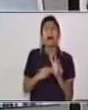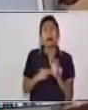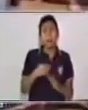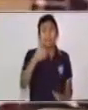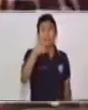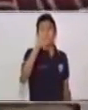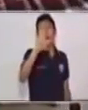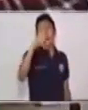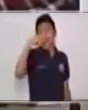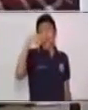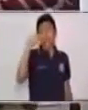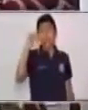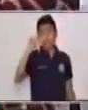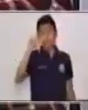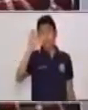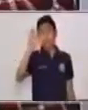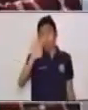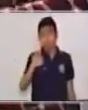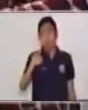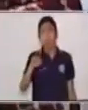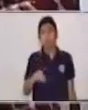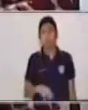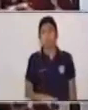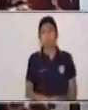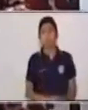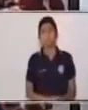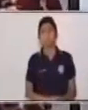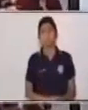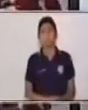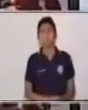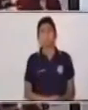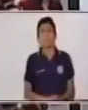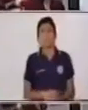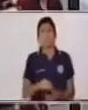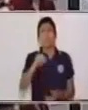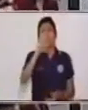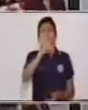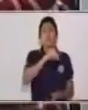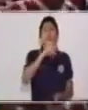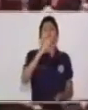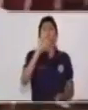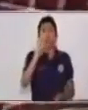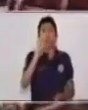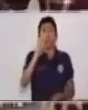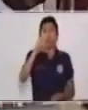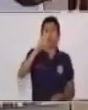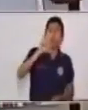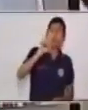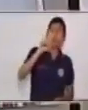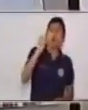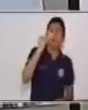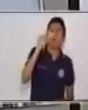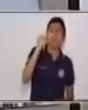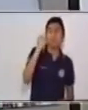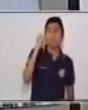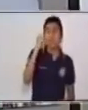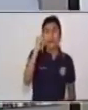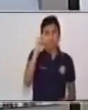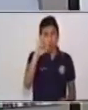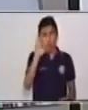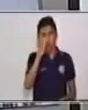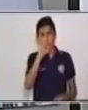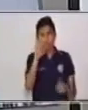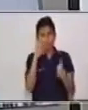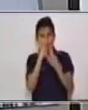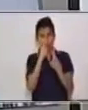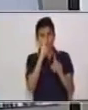Efectivamente, es un artículo. Por ende, las va a ser un modificador directo y mañanas va a ser un núcleo. Y hemos llegado